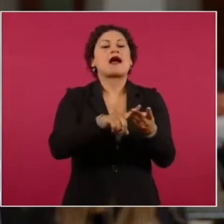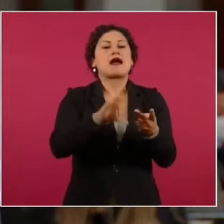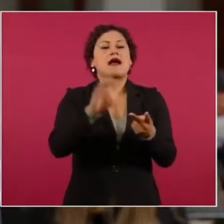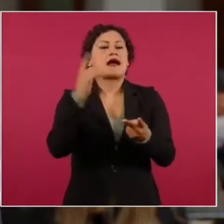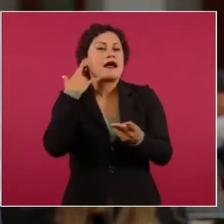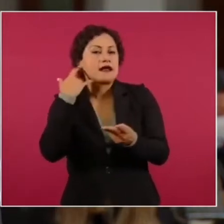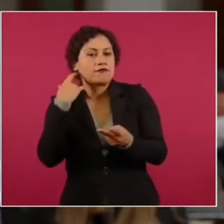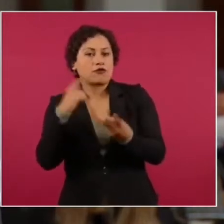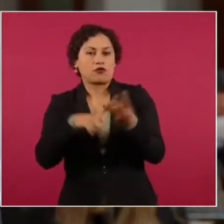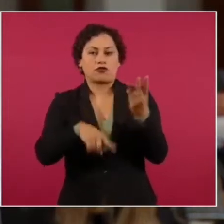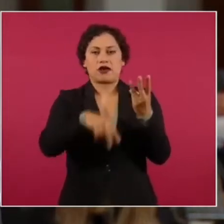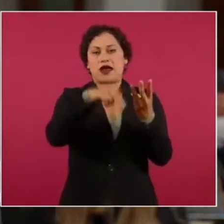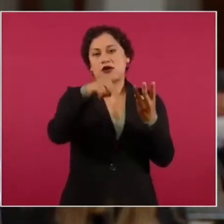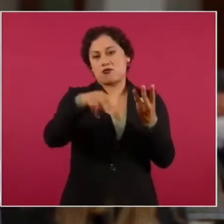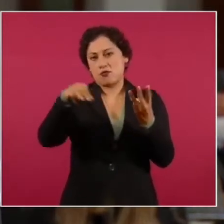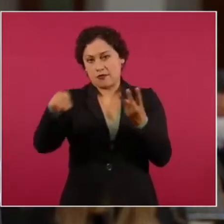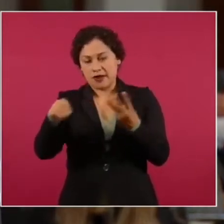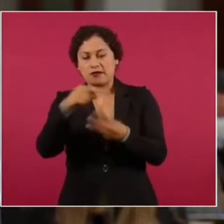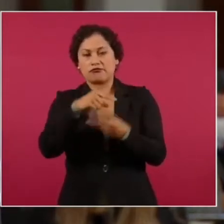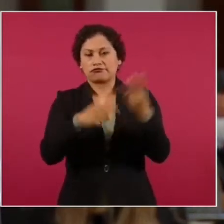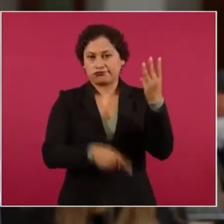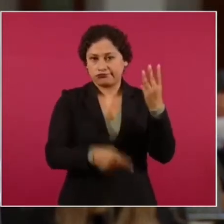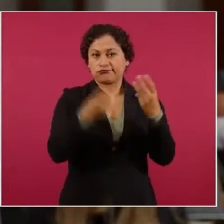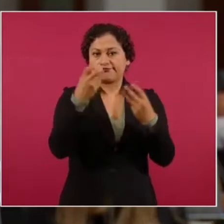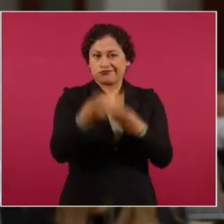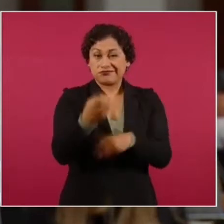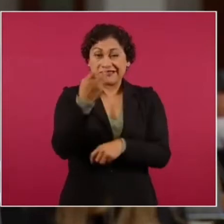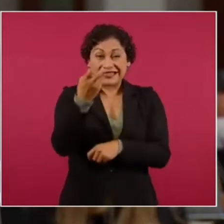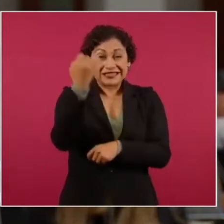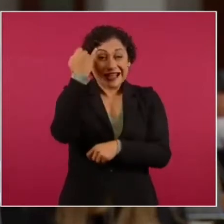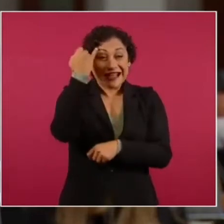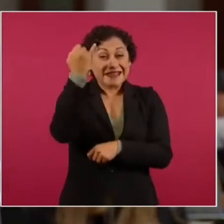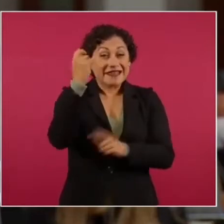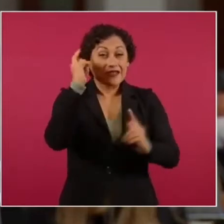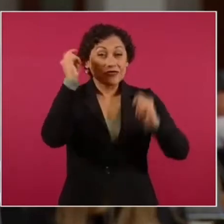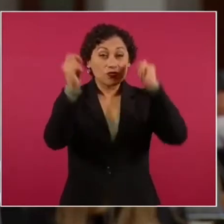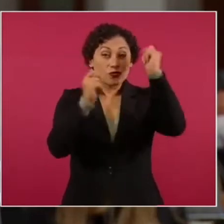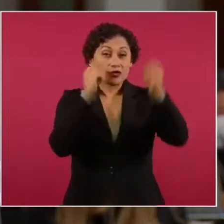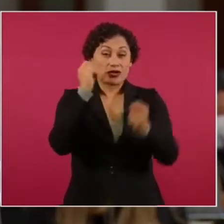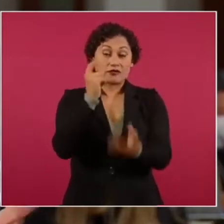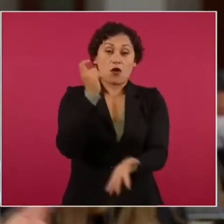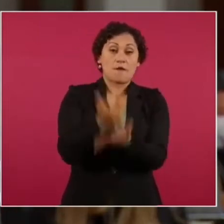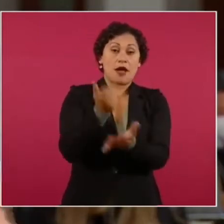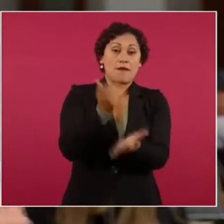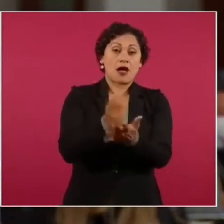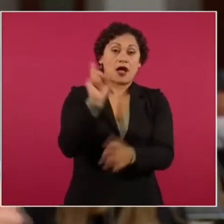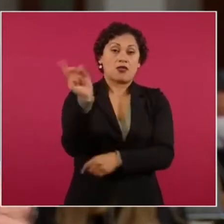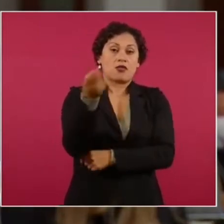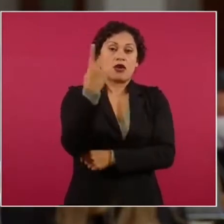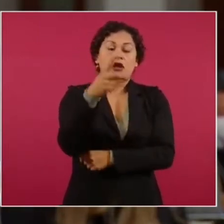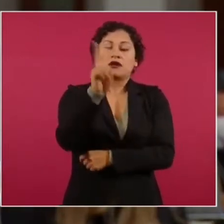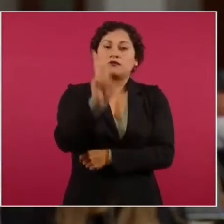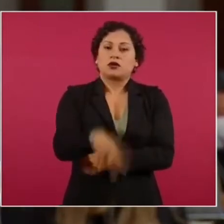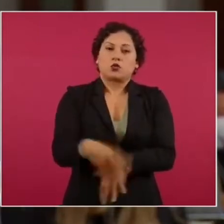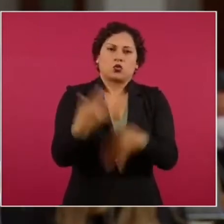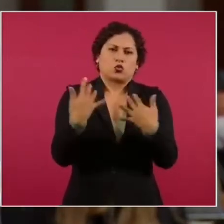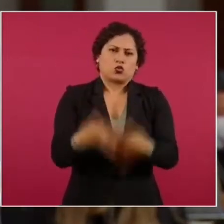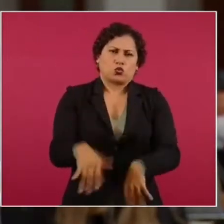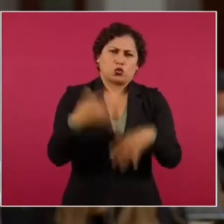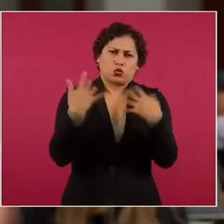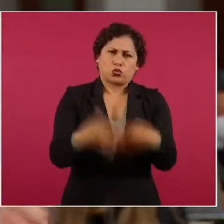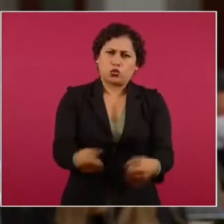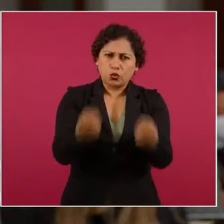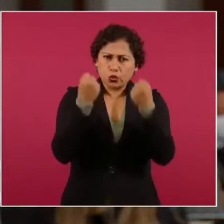medida que está en boga desde hace 12 años, la verdad es que ha resultado en una afectación muy fuerte a la cuestión de la relación